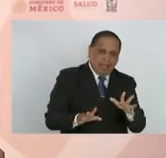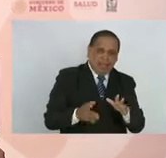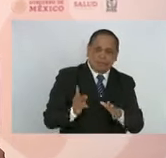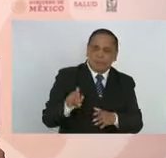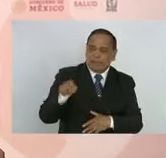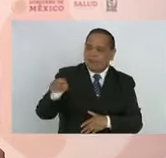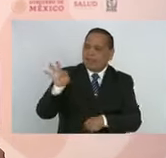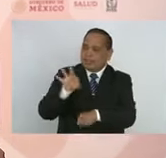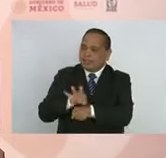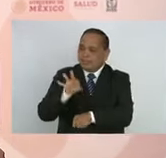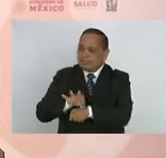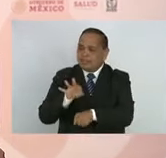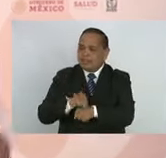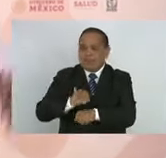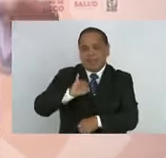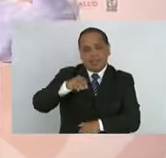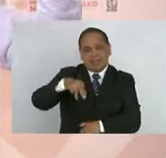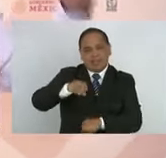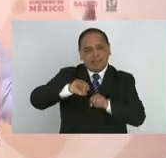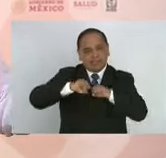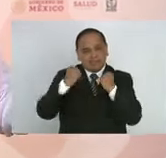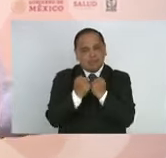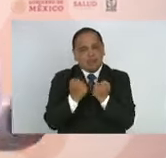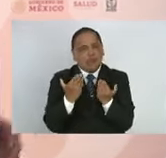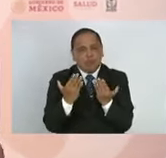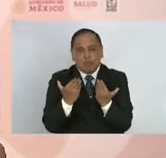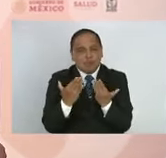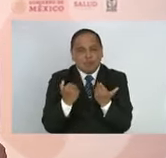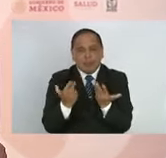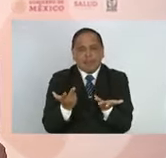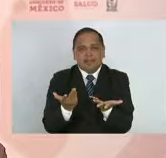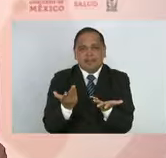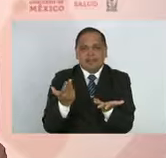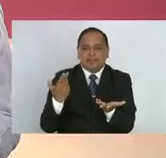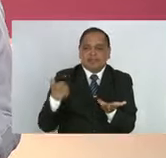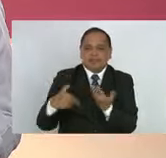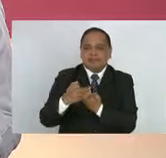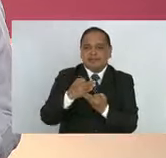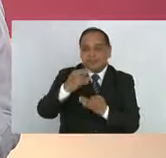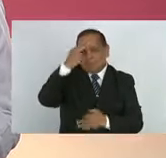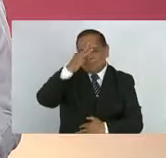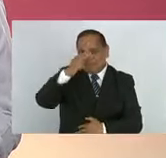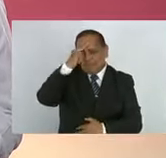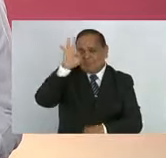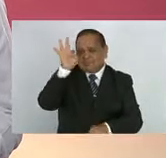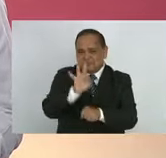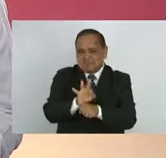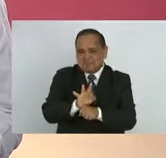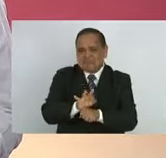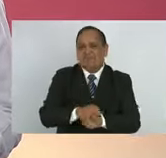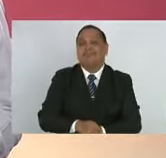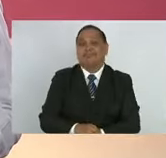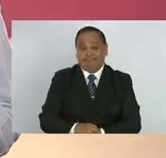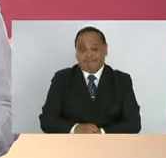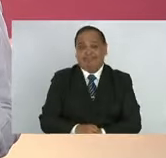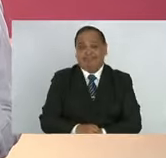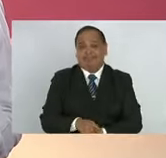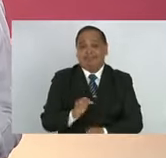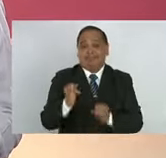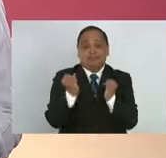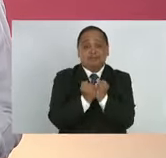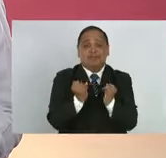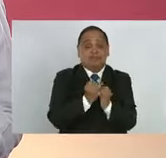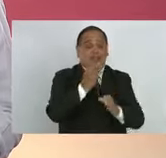social, a todos los mexicanos, el que podamos contar con los